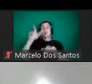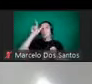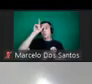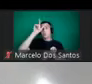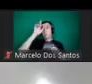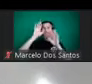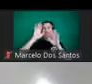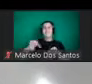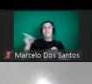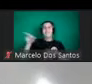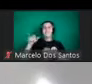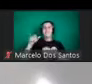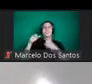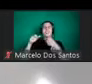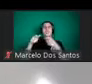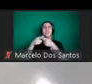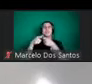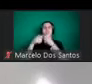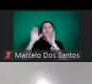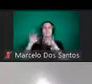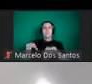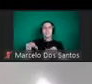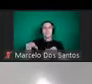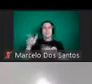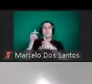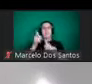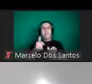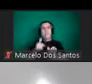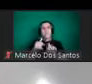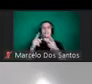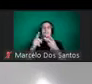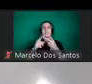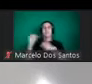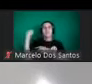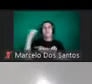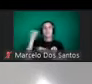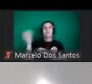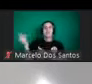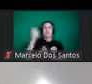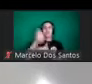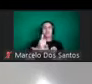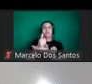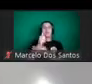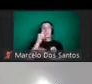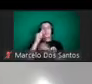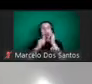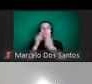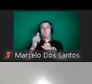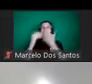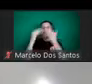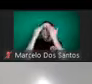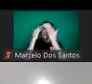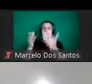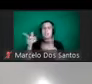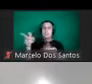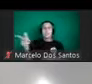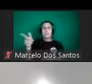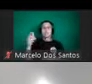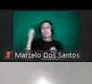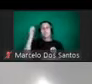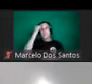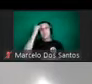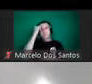señaladas, solamente quiero decirles nuevamente muchísimas gracias María José, muchísimas gracias María